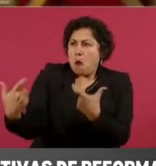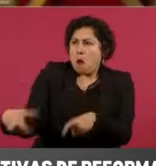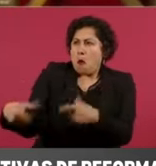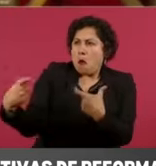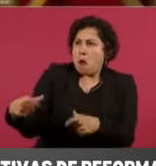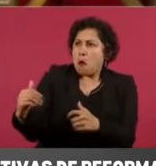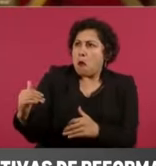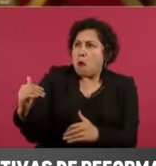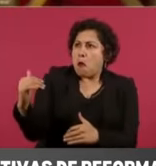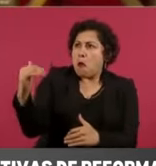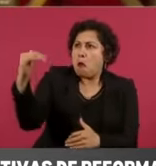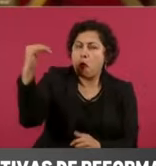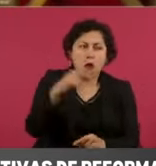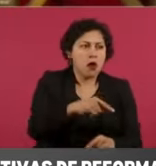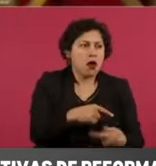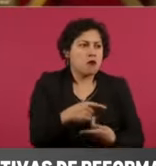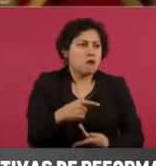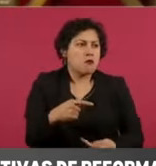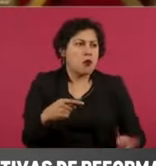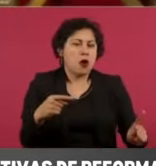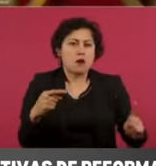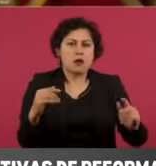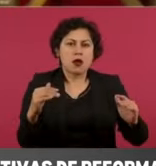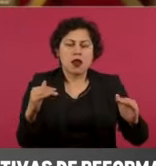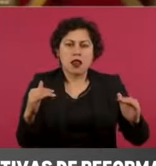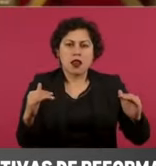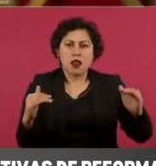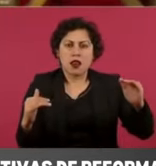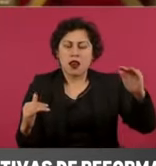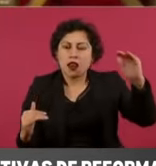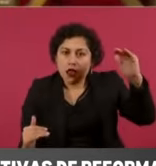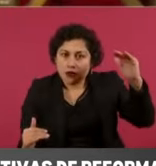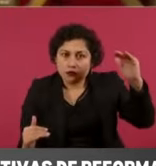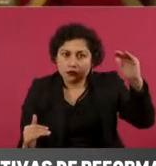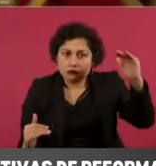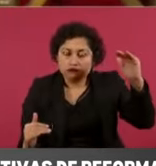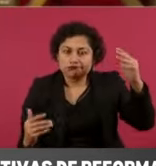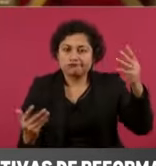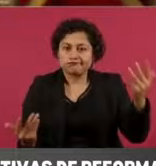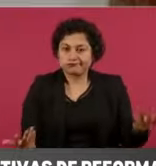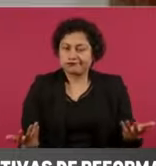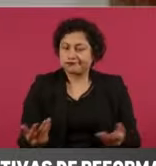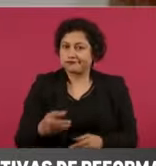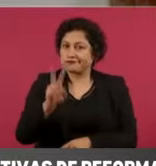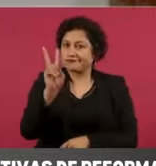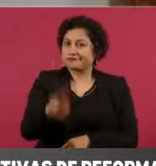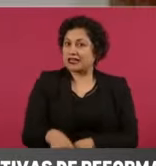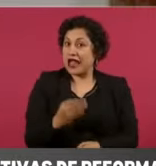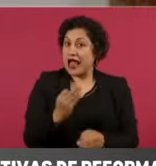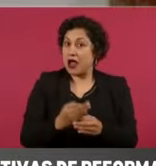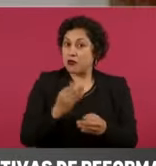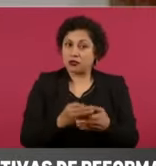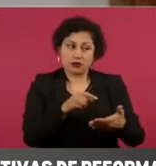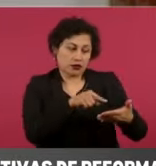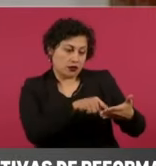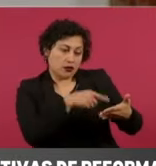Y aunque parezca increíble y nos sorprenda, en los tiempos del